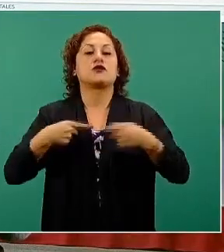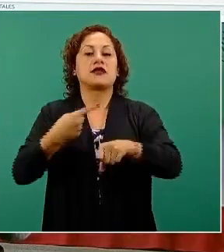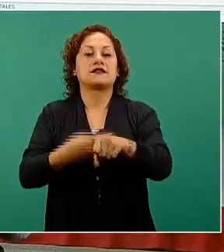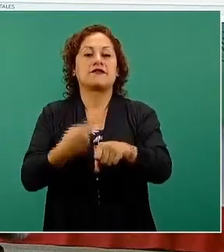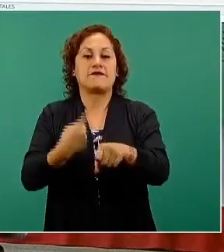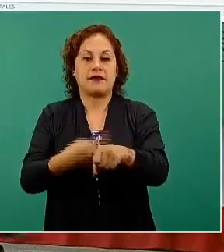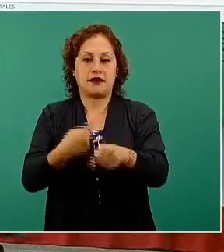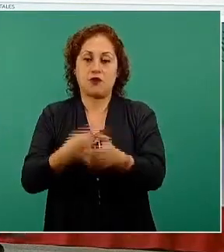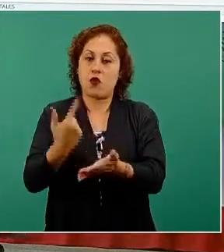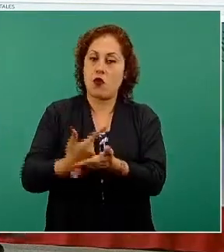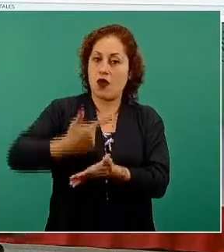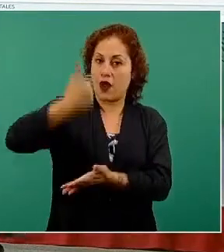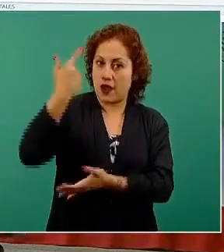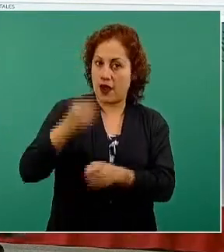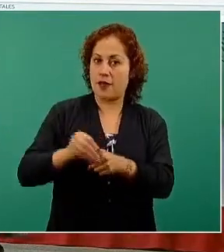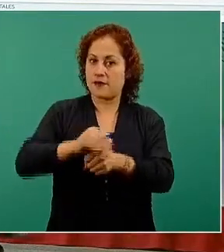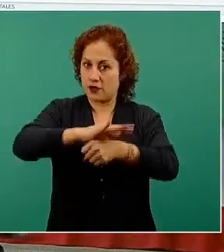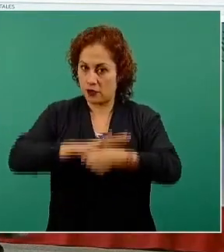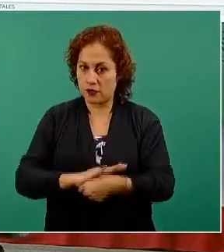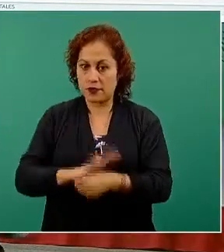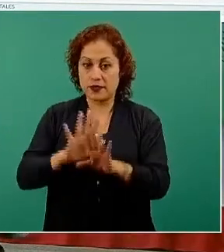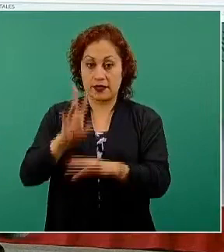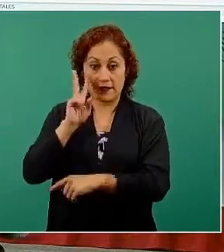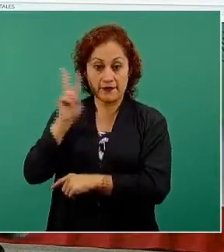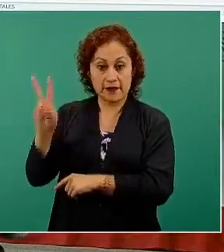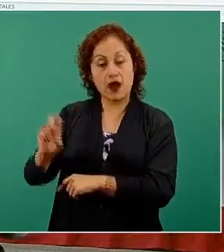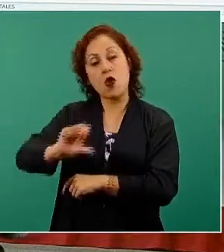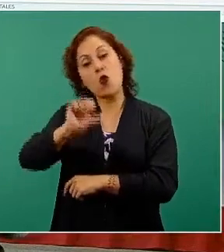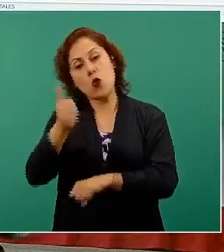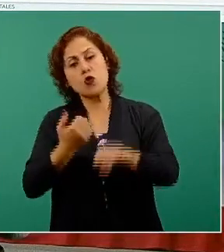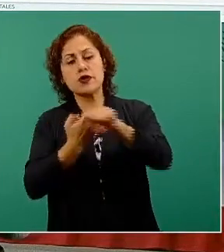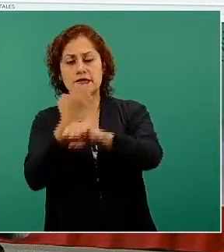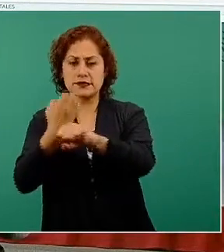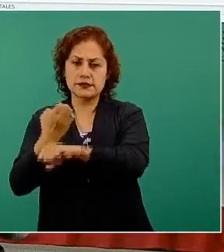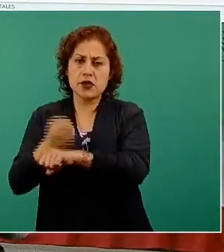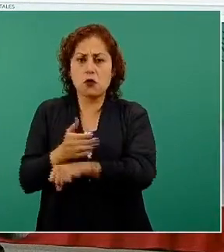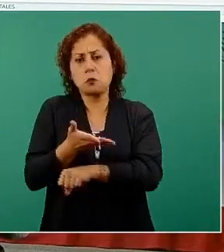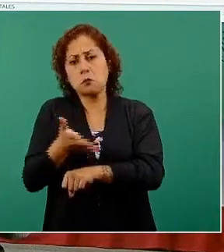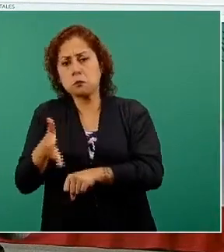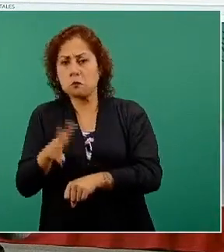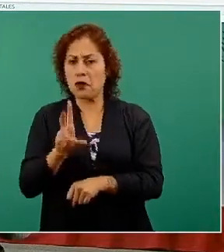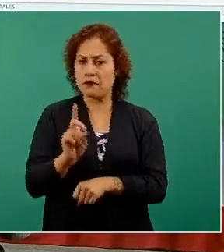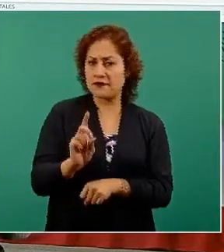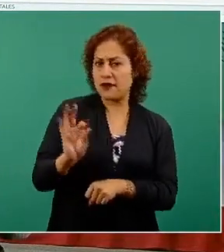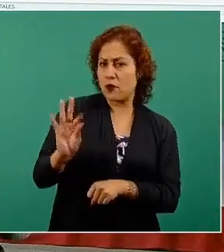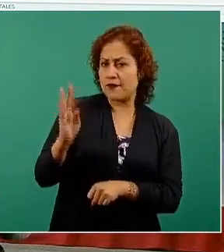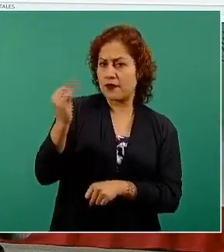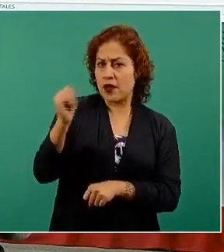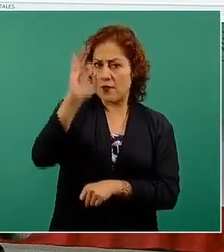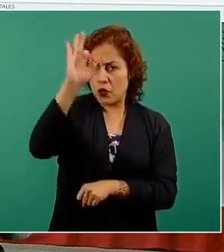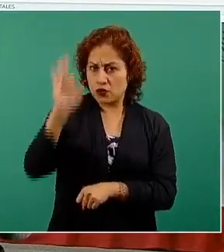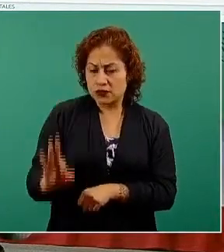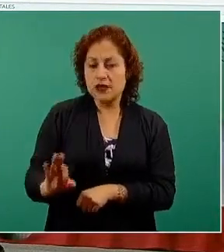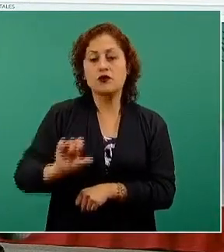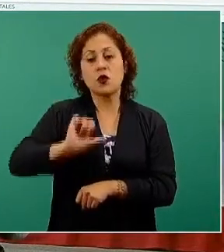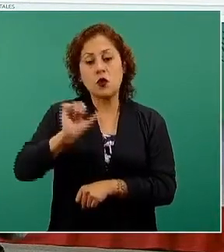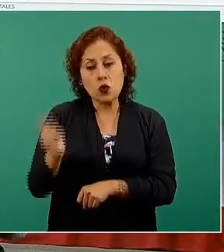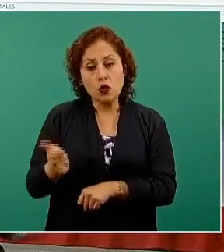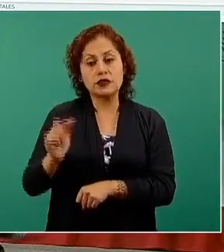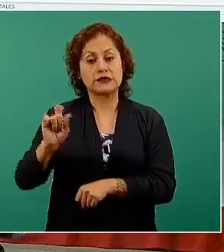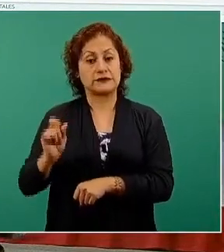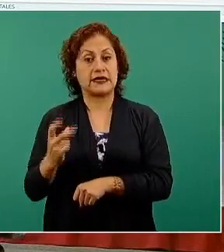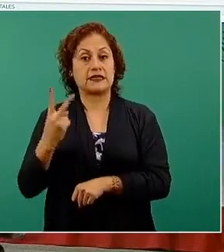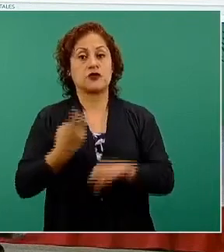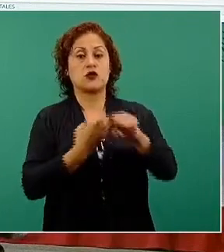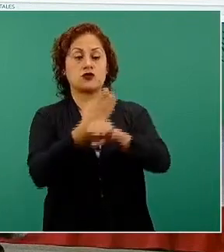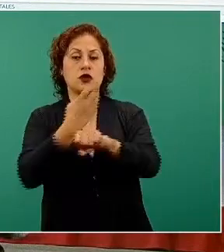entidades que las pueden ver aquí, donde están entre 30 y 49%, y 22 entidades que menos del